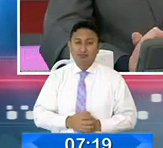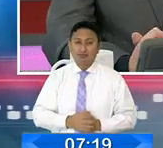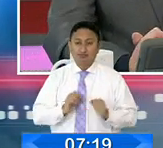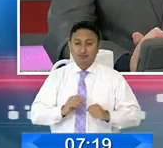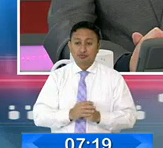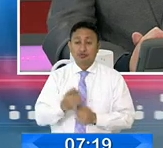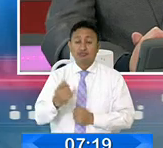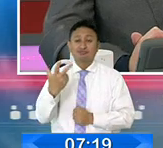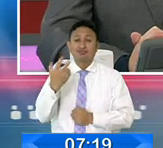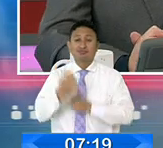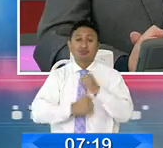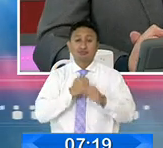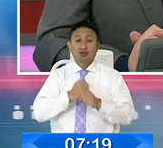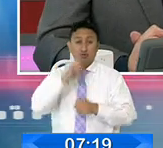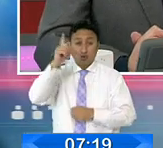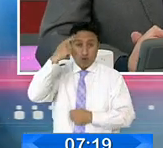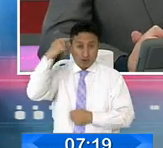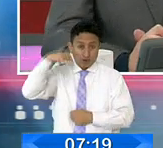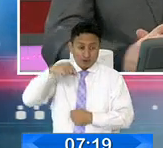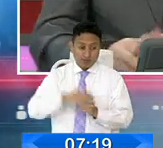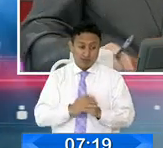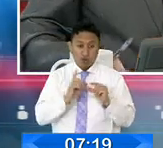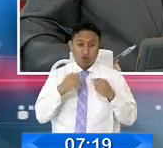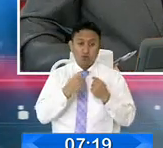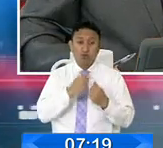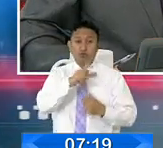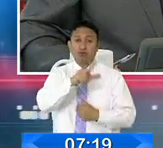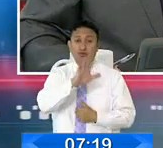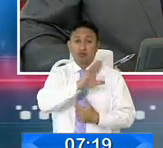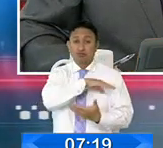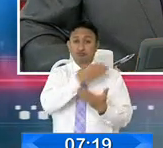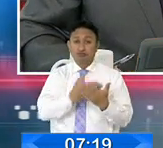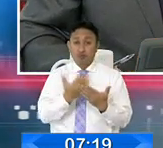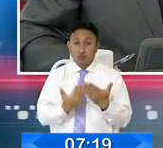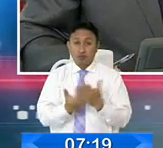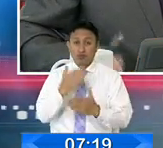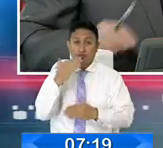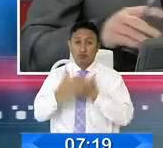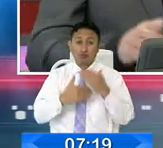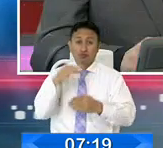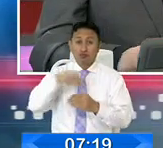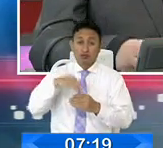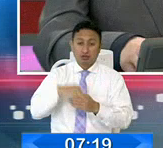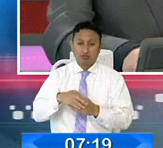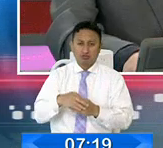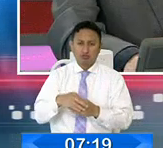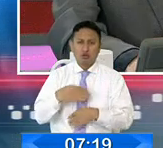13 años de gobierno, ¿cómo llega Alianza País a este nuevo proceso electoral?